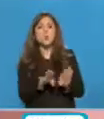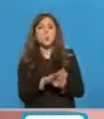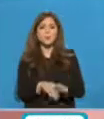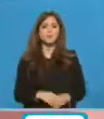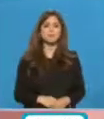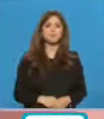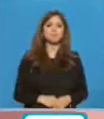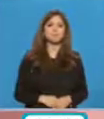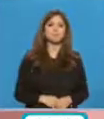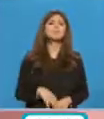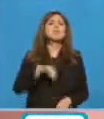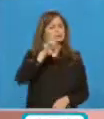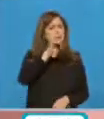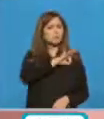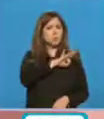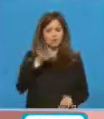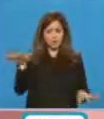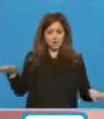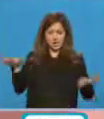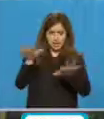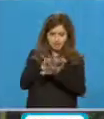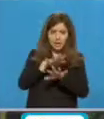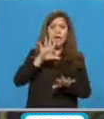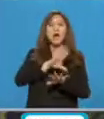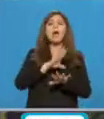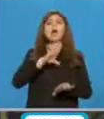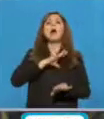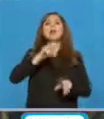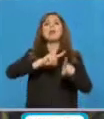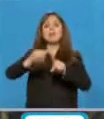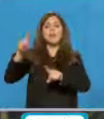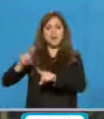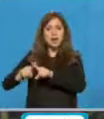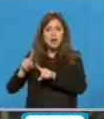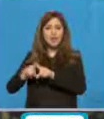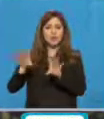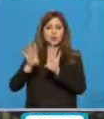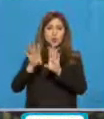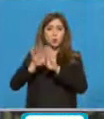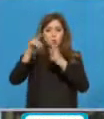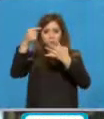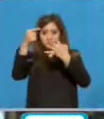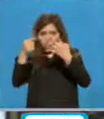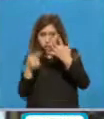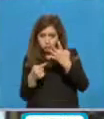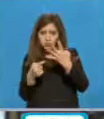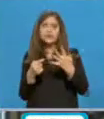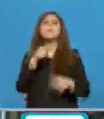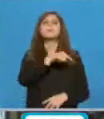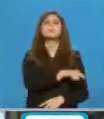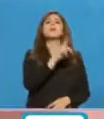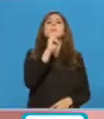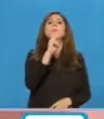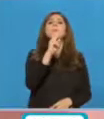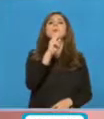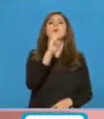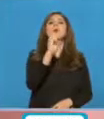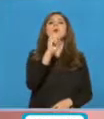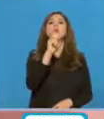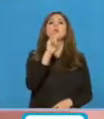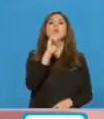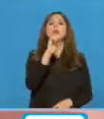por otra. Tienen ciertas características. Por ejemplo, la proteína de origen vegetal la vas a